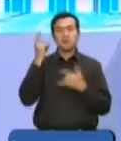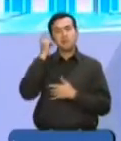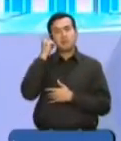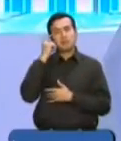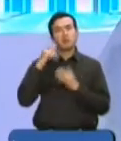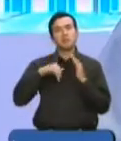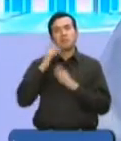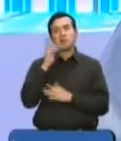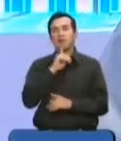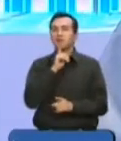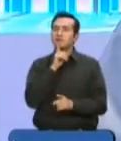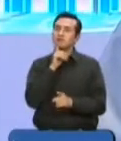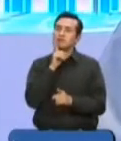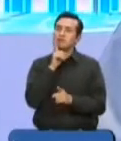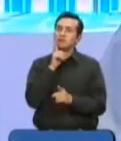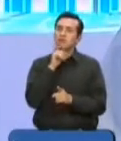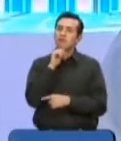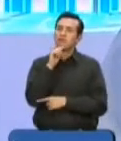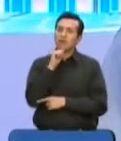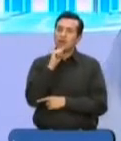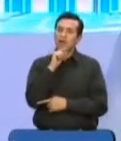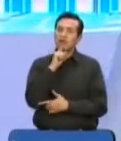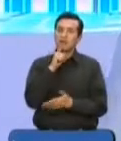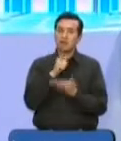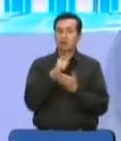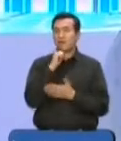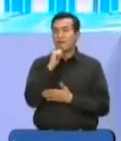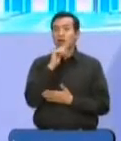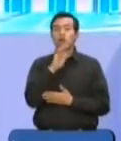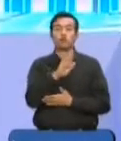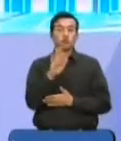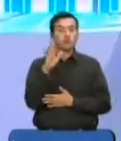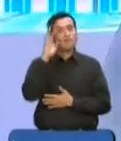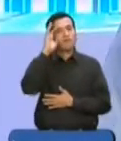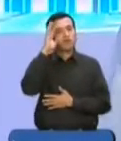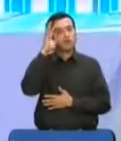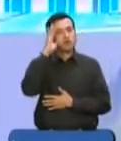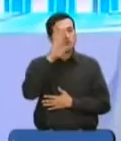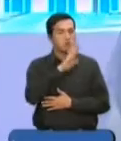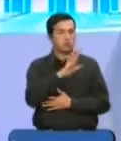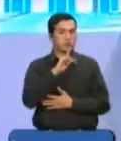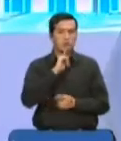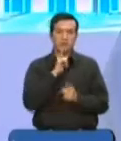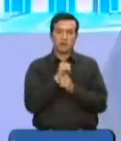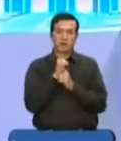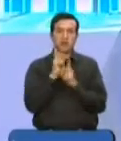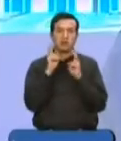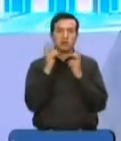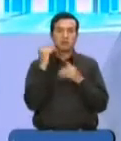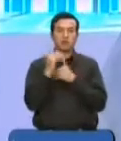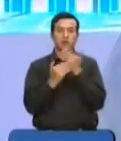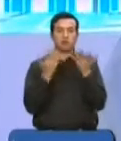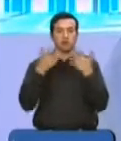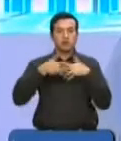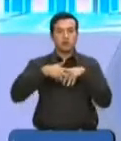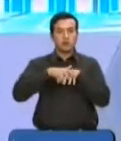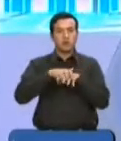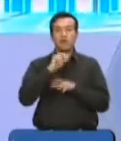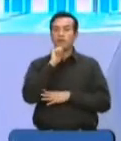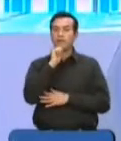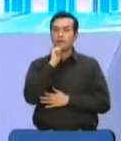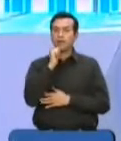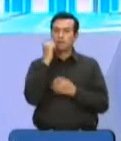herramienta retórica que tiene demasiado sabor ideológico este proceso de integración, que no termina de consolidarse